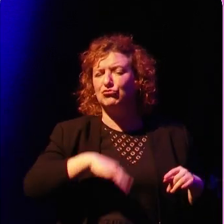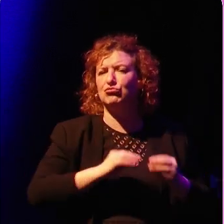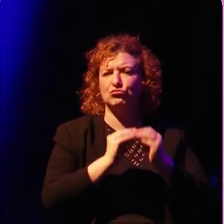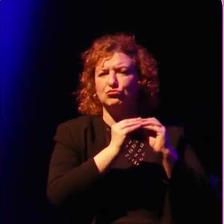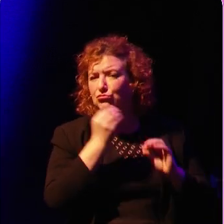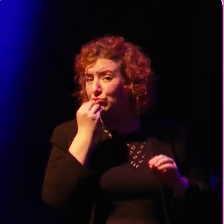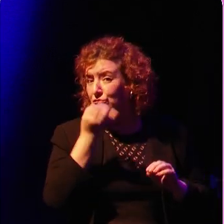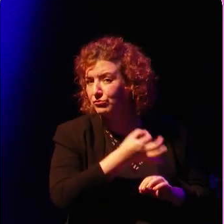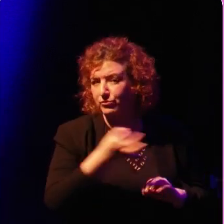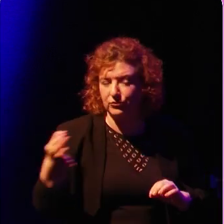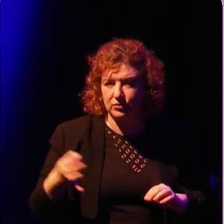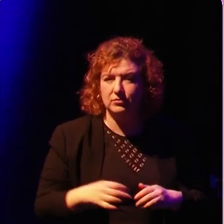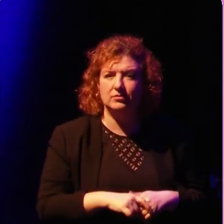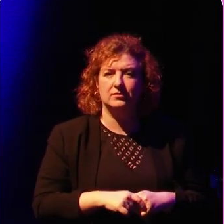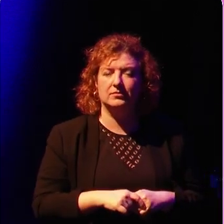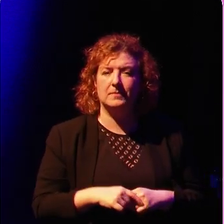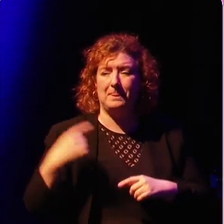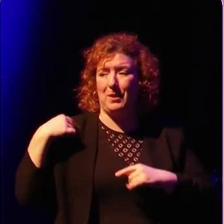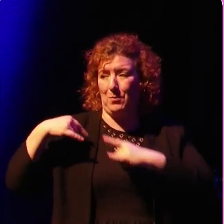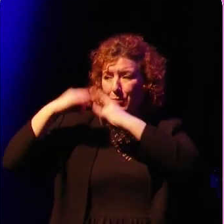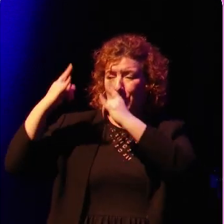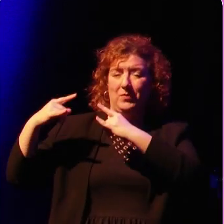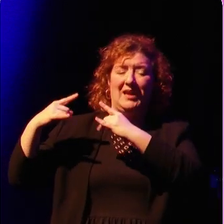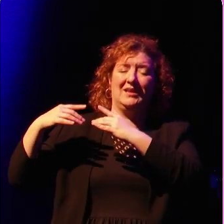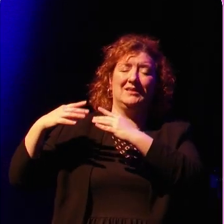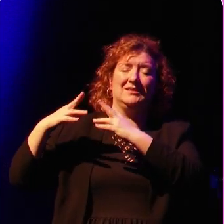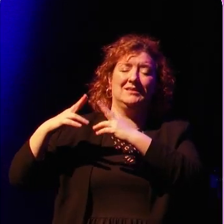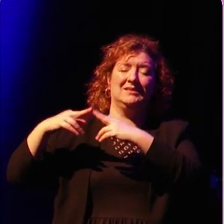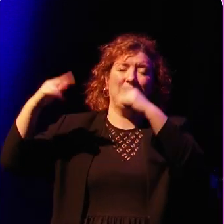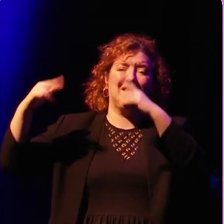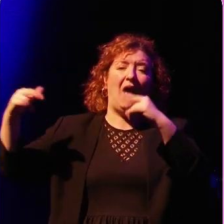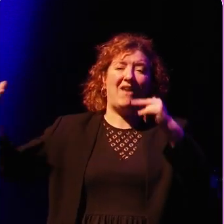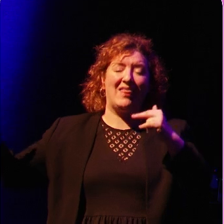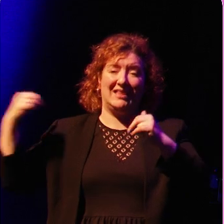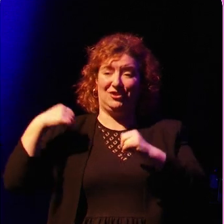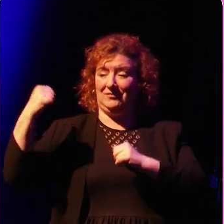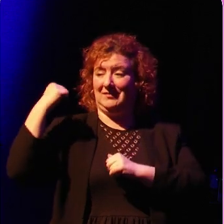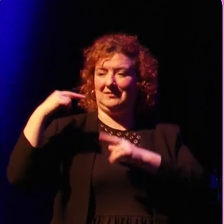bien. Y es, me tienes que dibujar la Mona Lisa